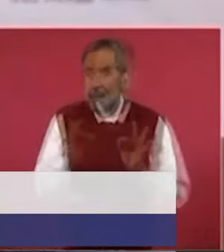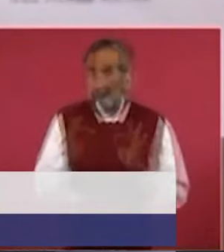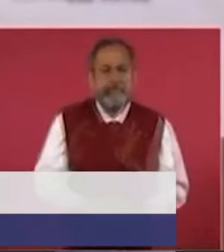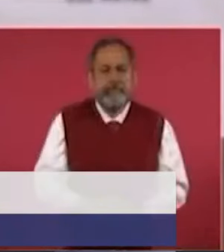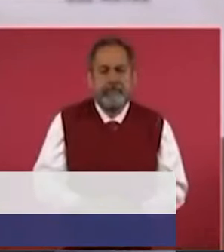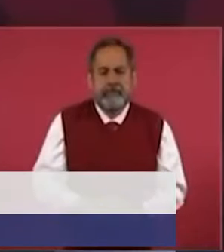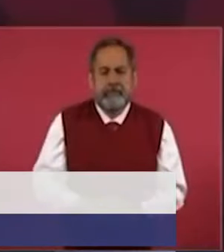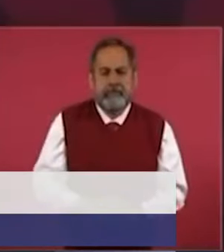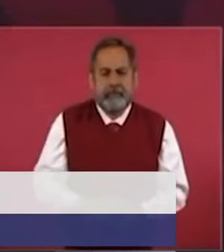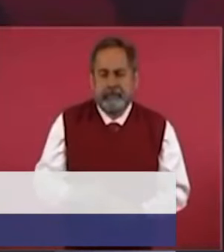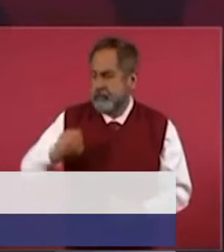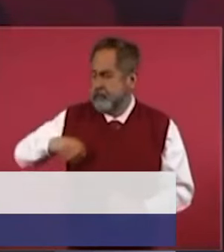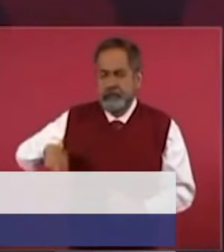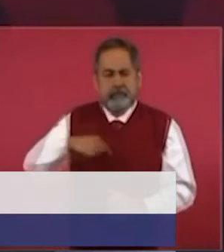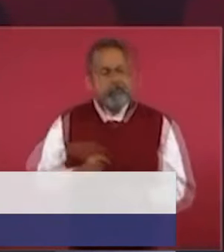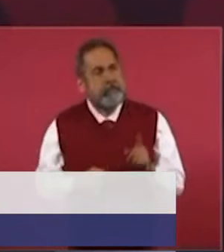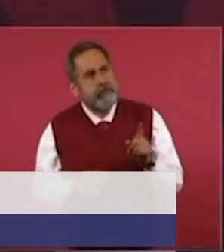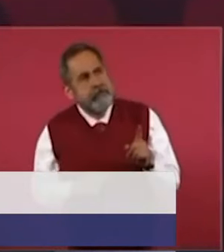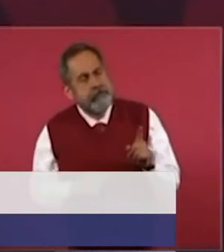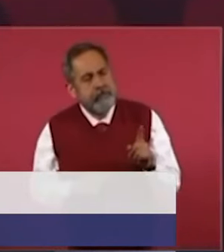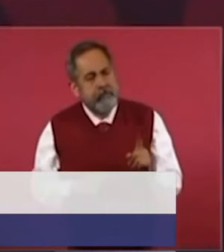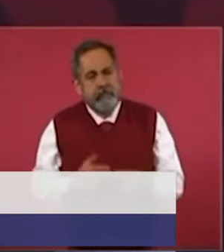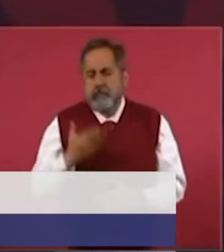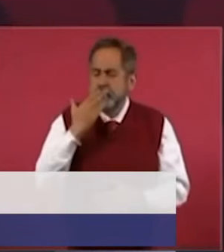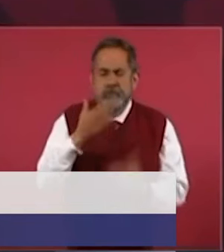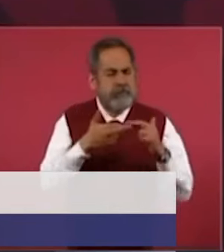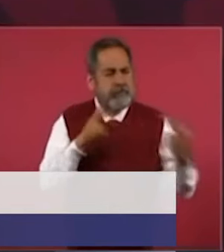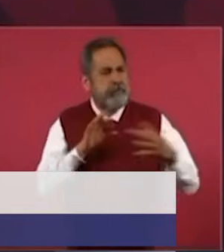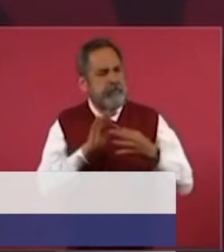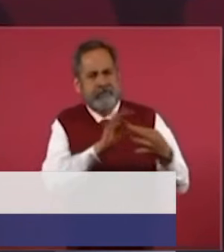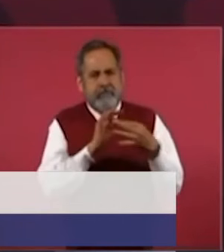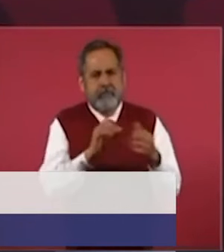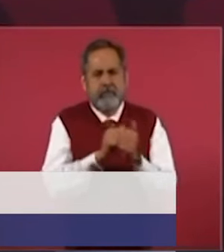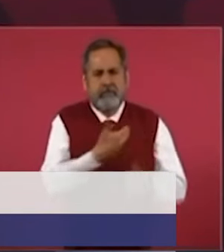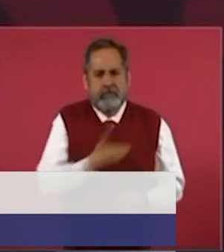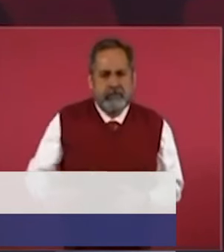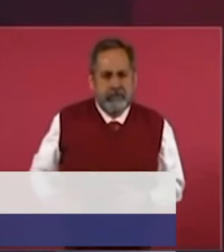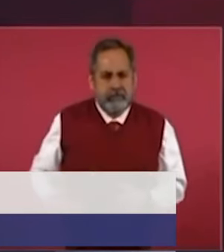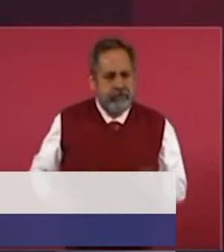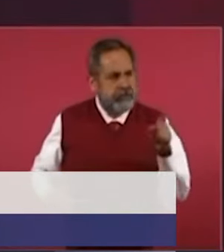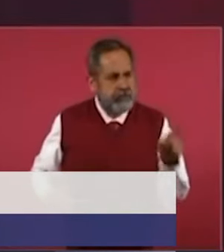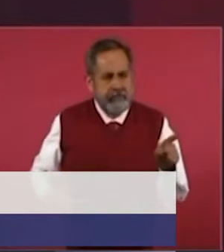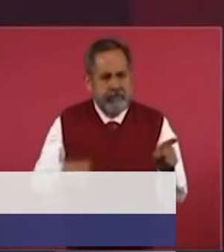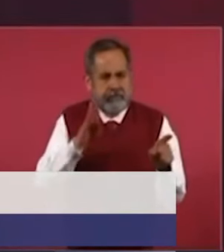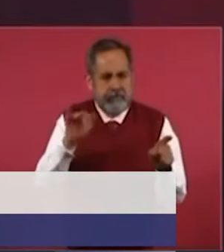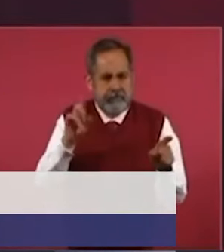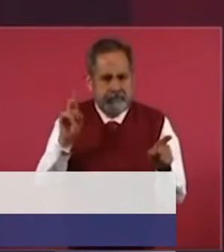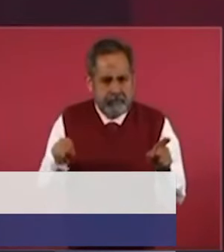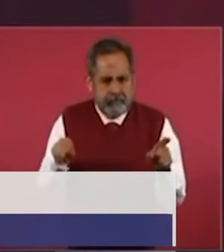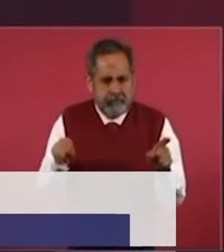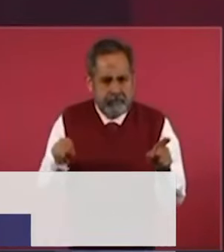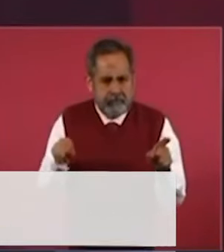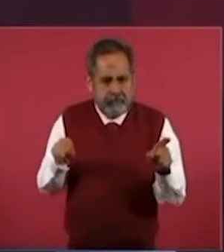bien. Nosotros tenemos muy buena relación con el presidente Biden.